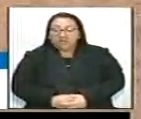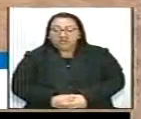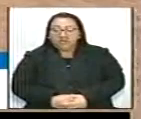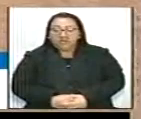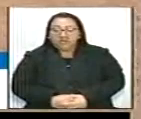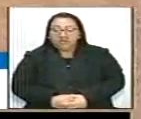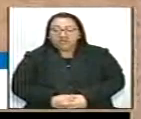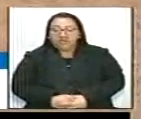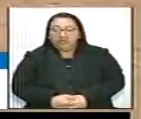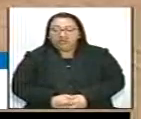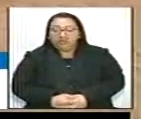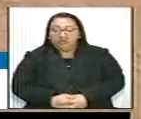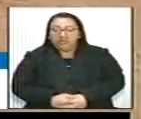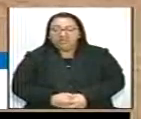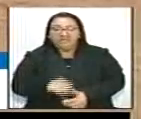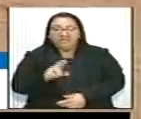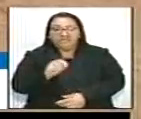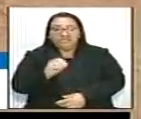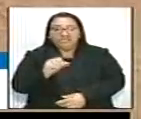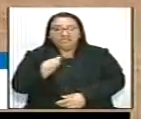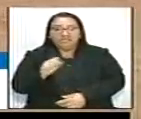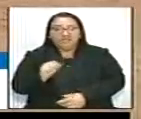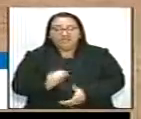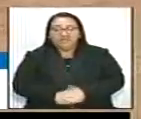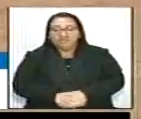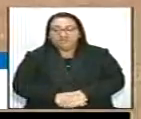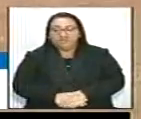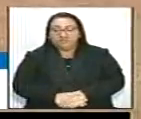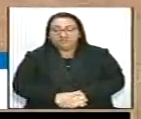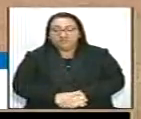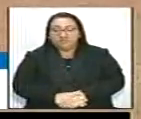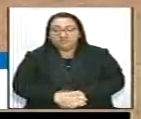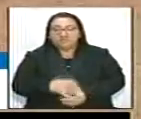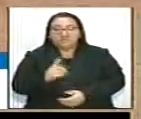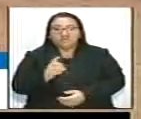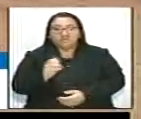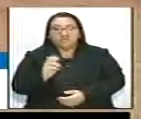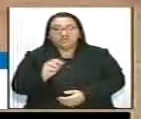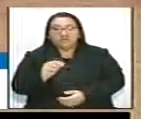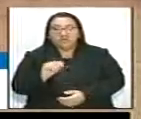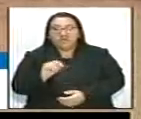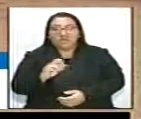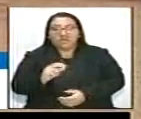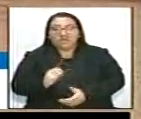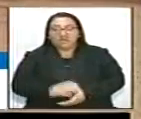Congresista Julio Rosa Juaranga. Congresista Patricia Donaire.